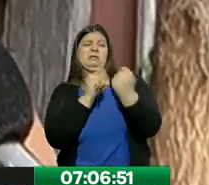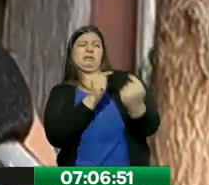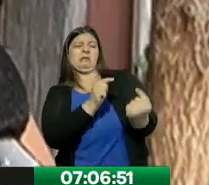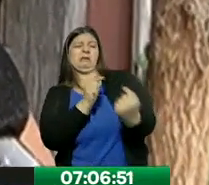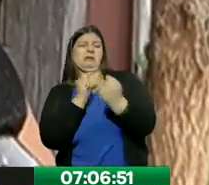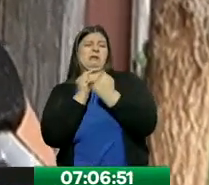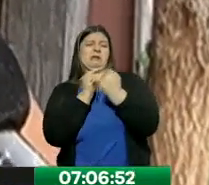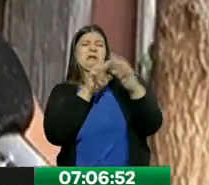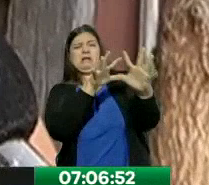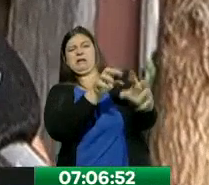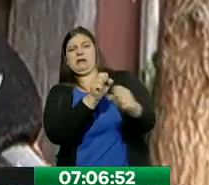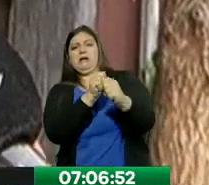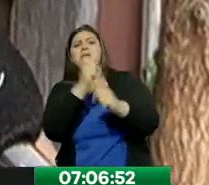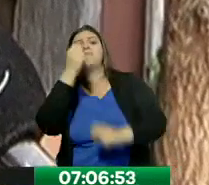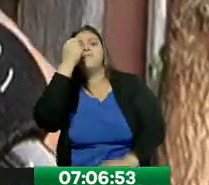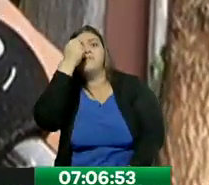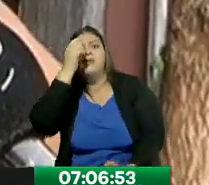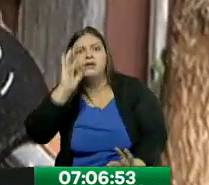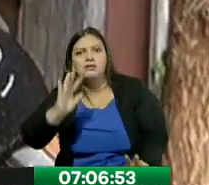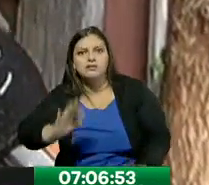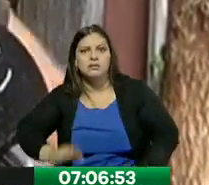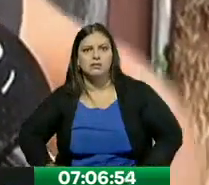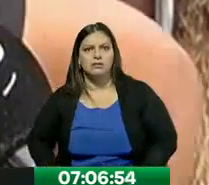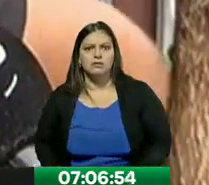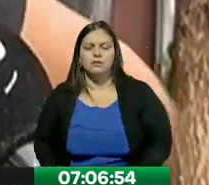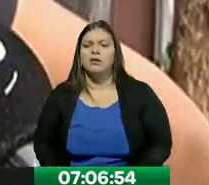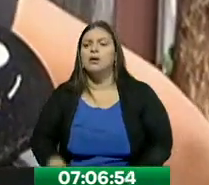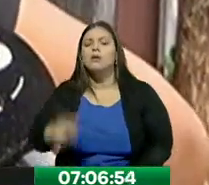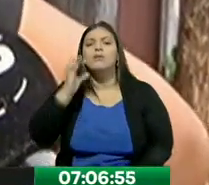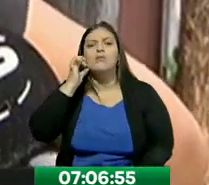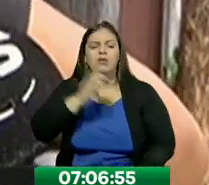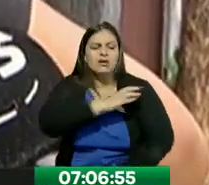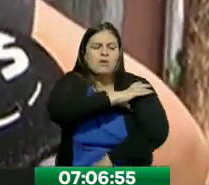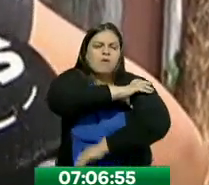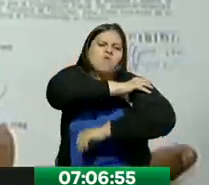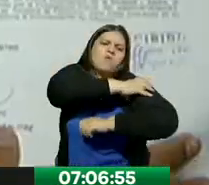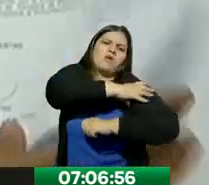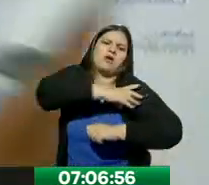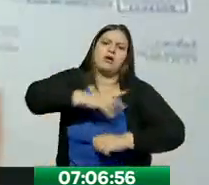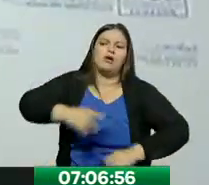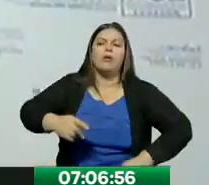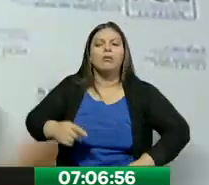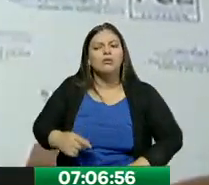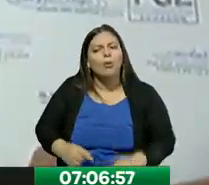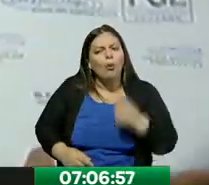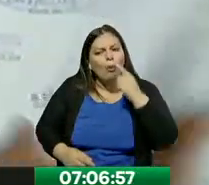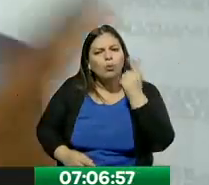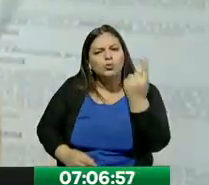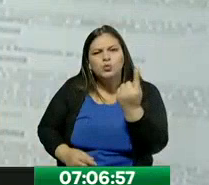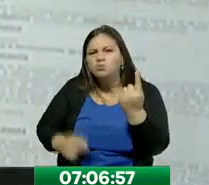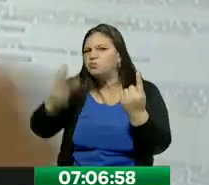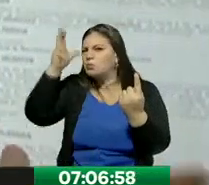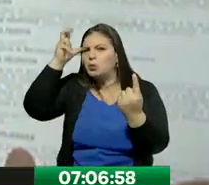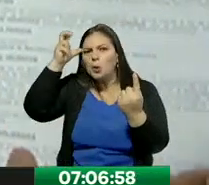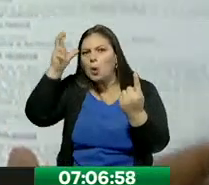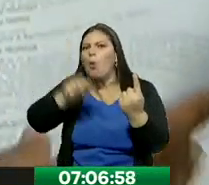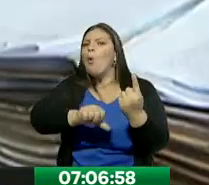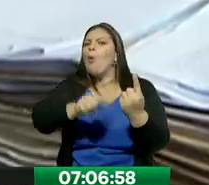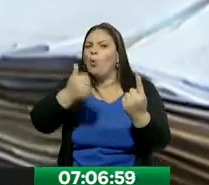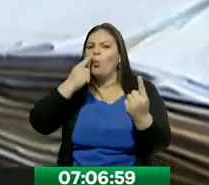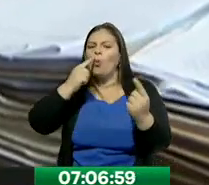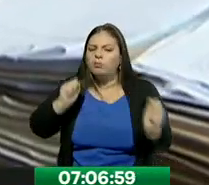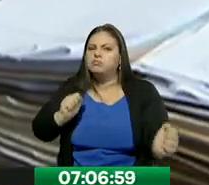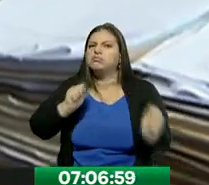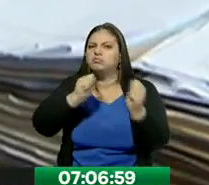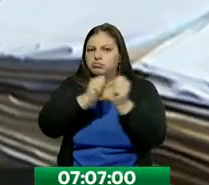quemo contigo. Pero ella tenía, parece, un brazo desgonzado donde creo que la cogieron otro por atrás. En los próximos días se realizarán nuevas diligencias en